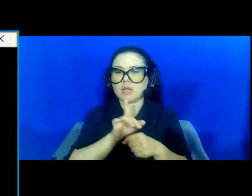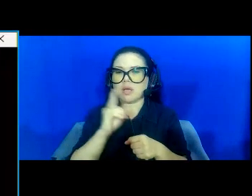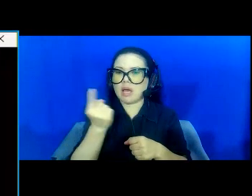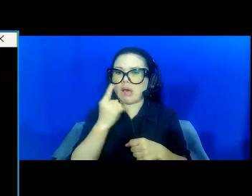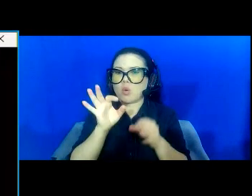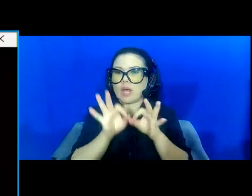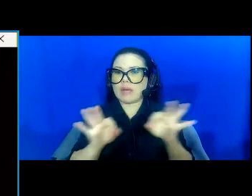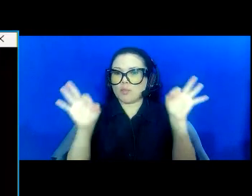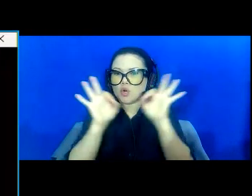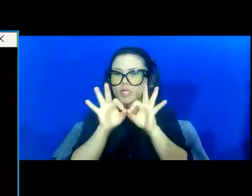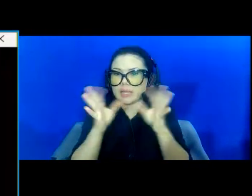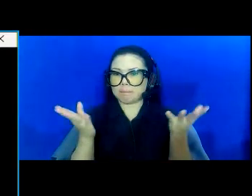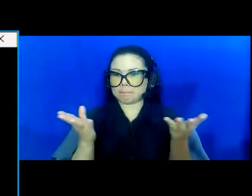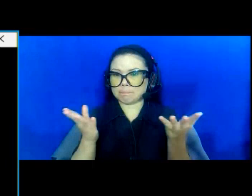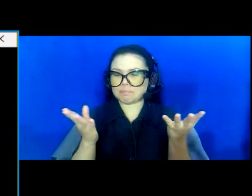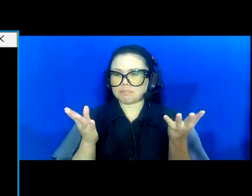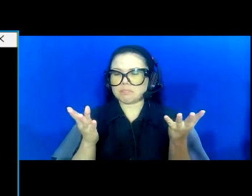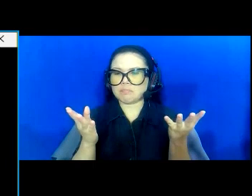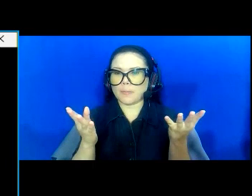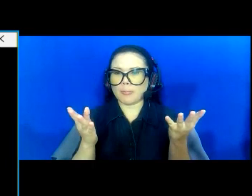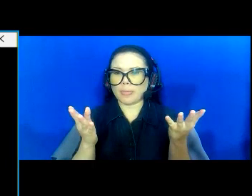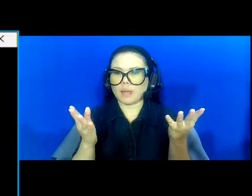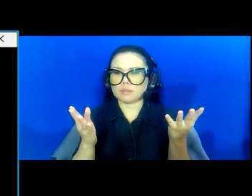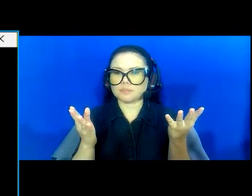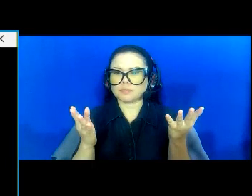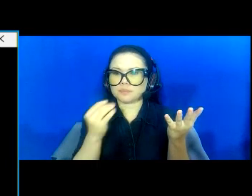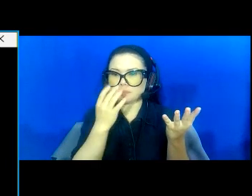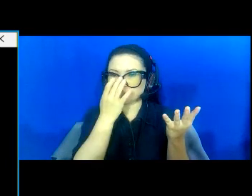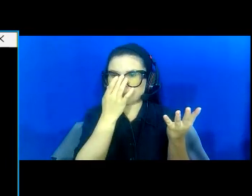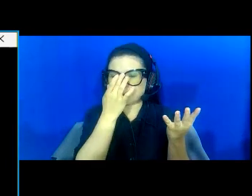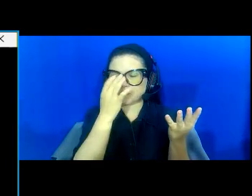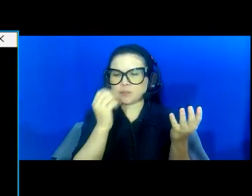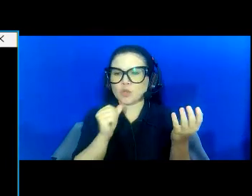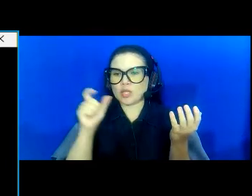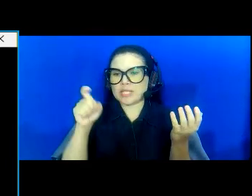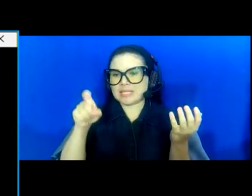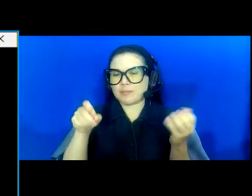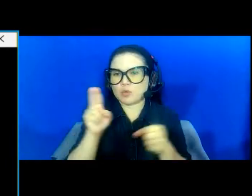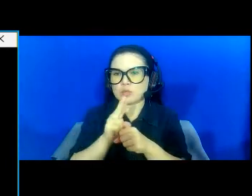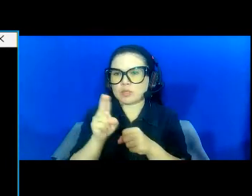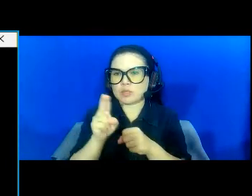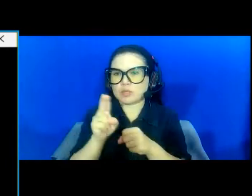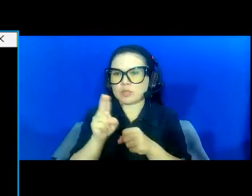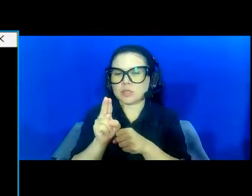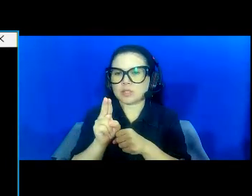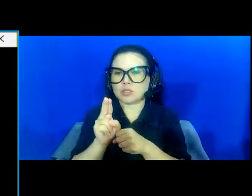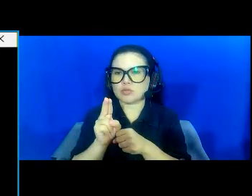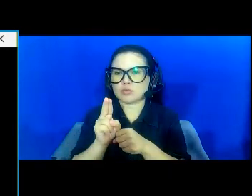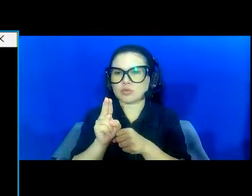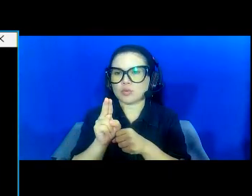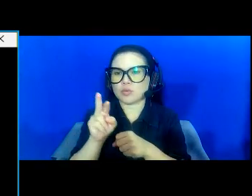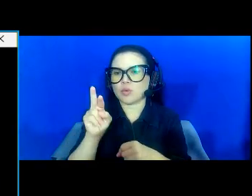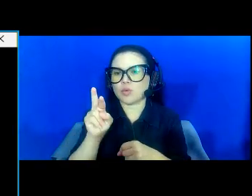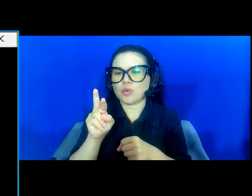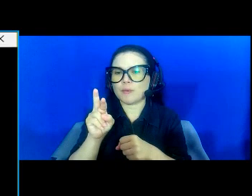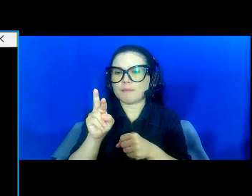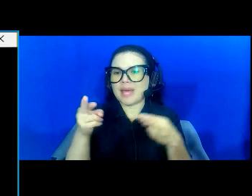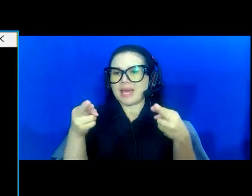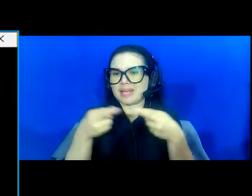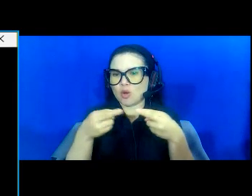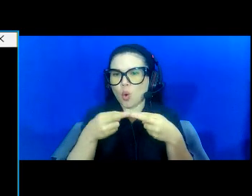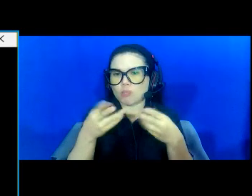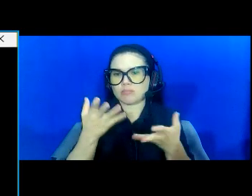es que no necesariamente, por ejemplo, utilizo Rincón, no necesariamente quiere decir que en Rincón no hay vulnerabilidad o